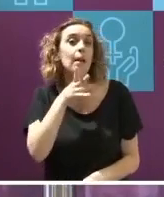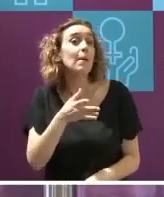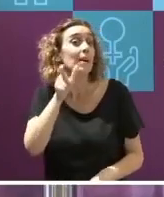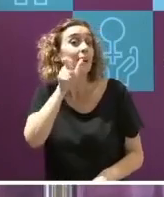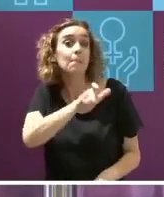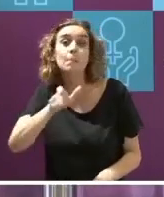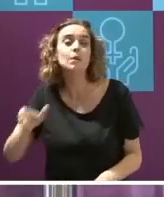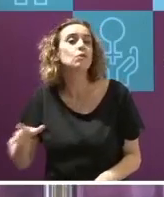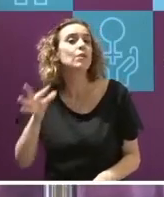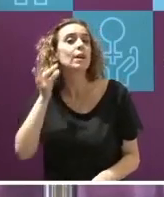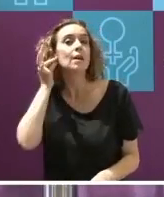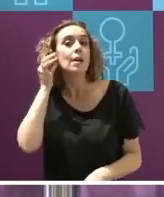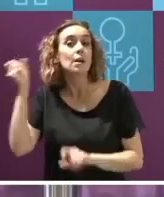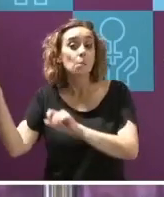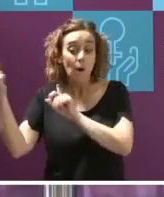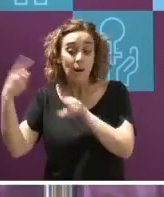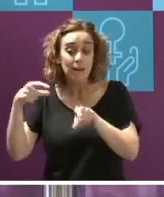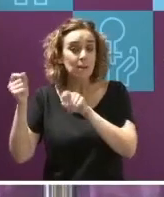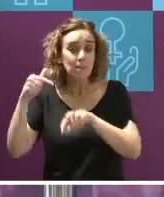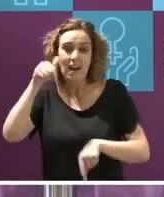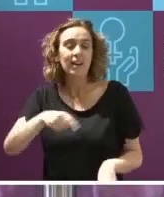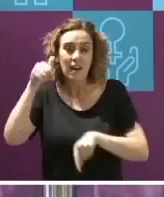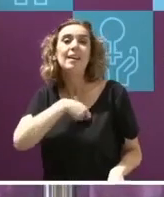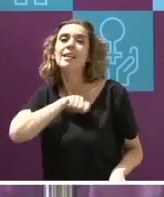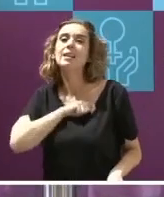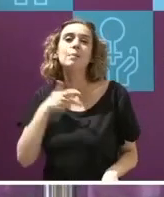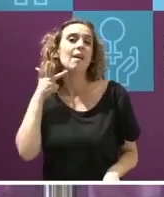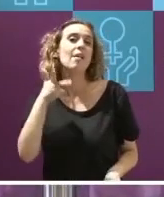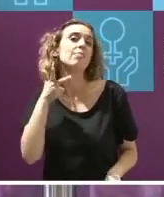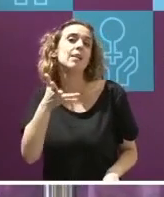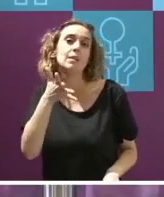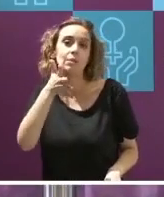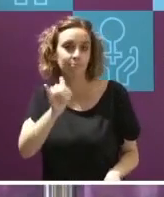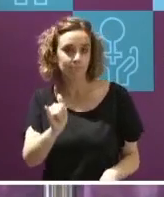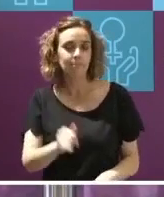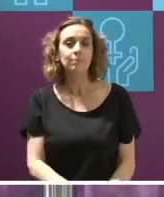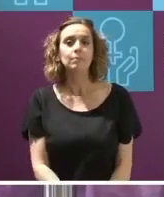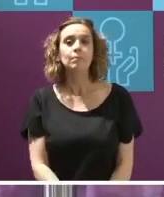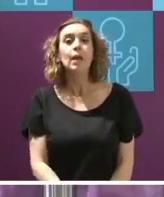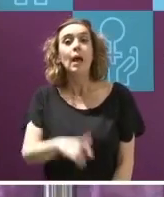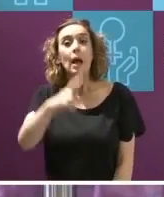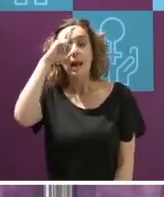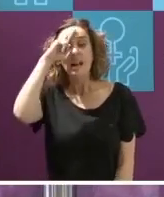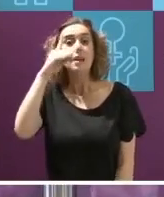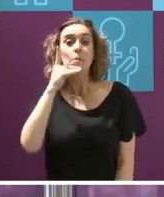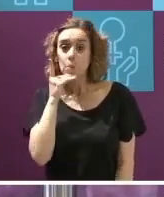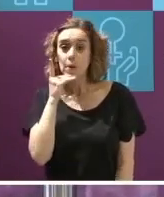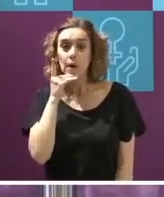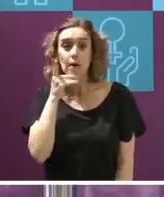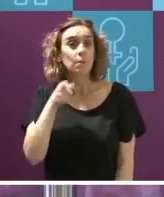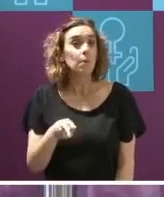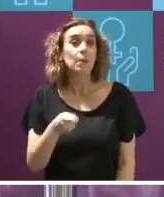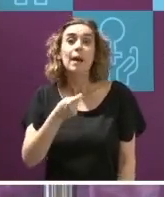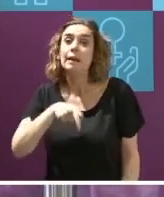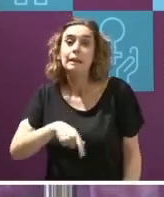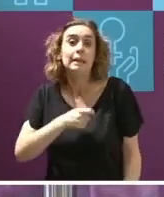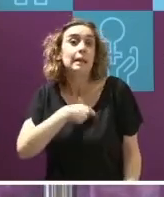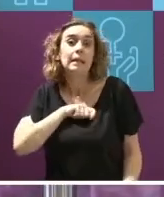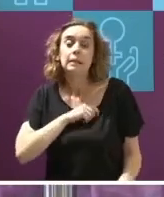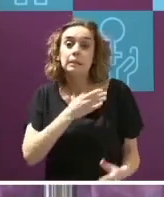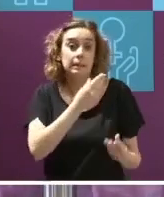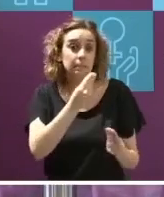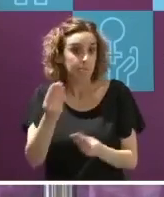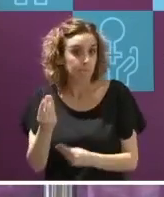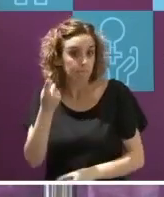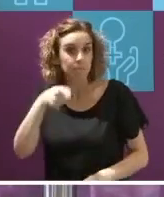migrantes tengan garantizados en España todos sus derechos. También la República Dominicana es casa de muchas españolas y por eso en este